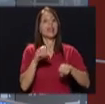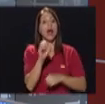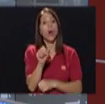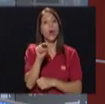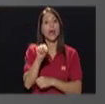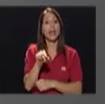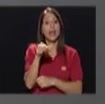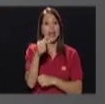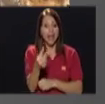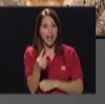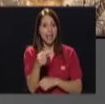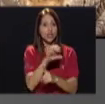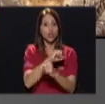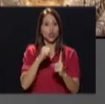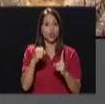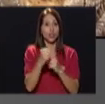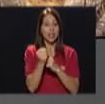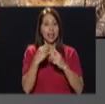Society.